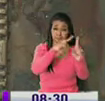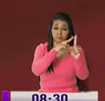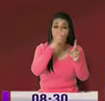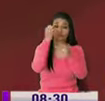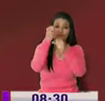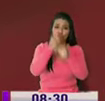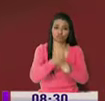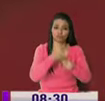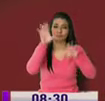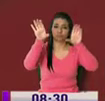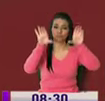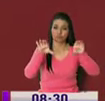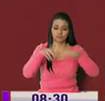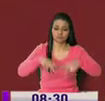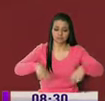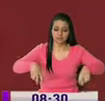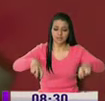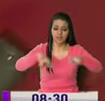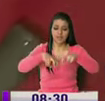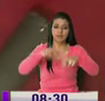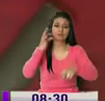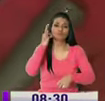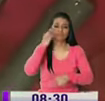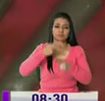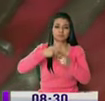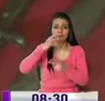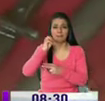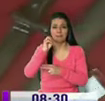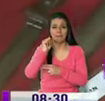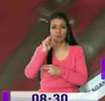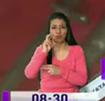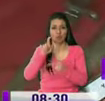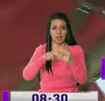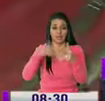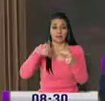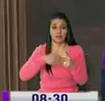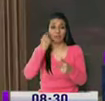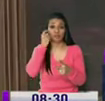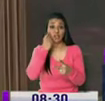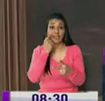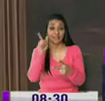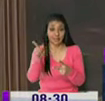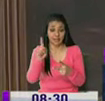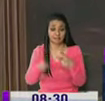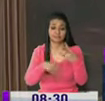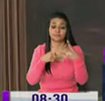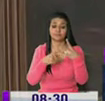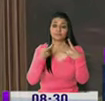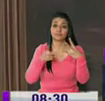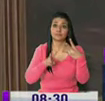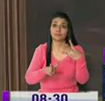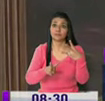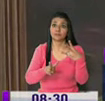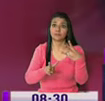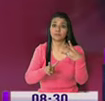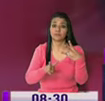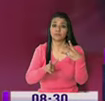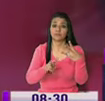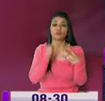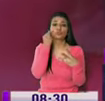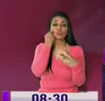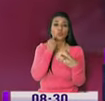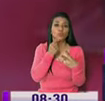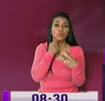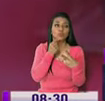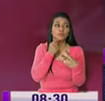museo. La sala principal de Manuela Sáenz, la sala de Bolívar, de Simón Bolívar, la sala de Mariscal Antonio José de